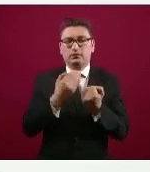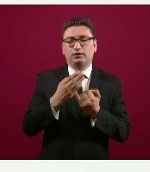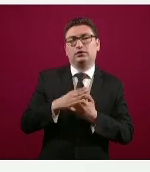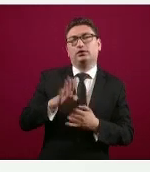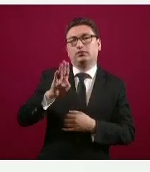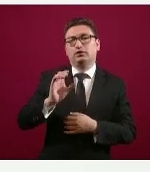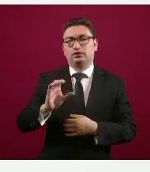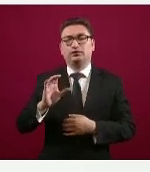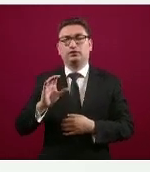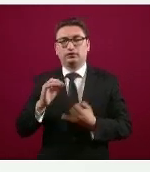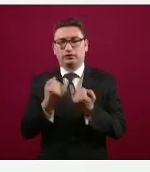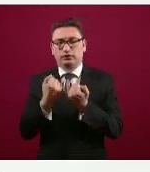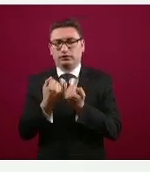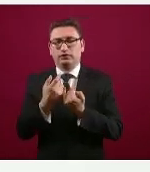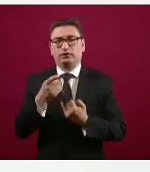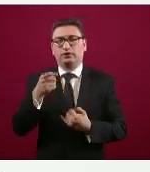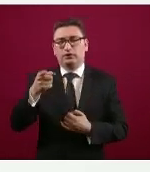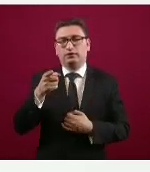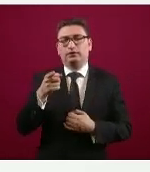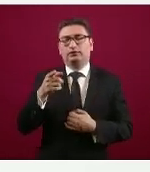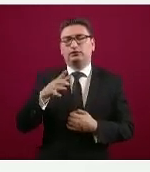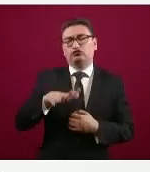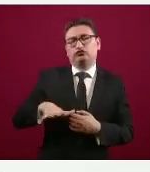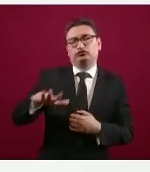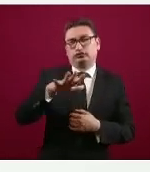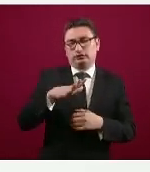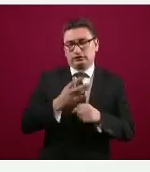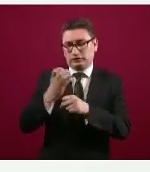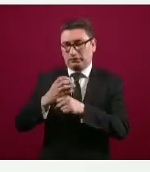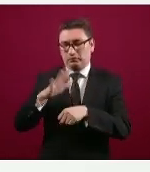y Sinaloa los estados donde más impacta.